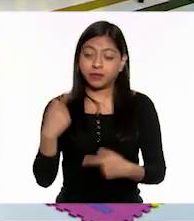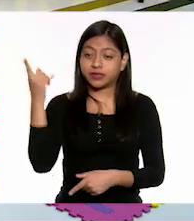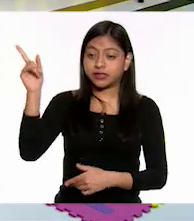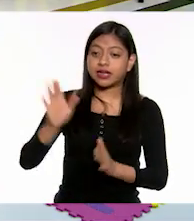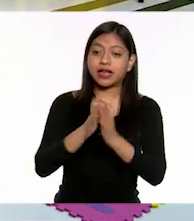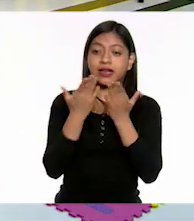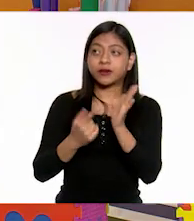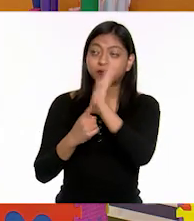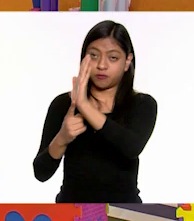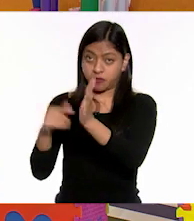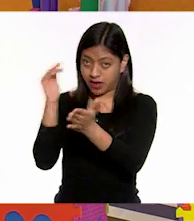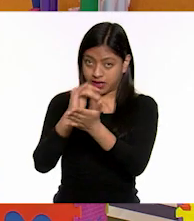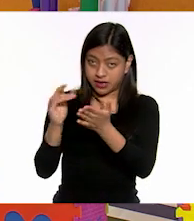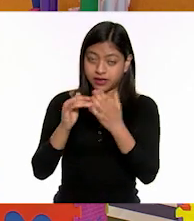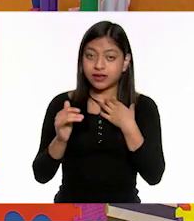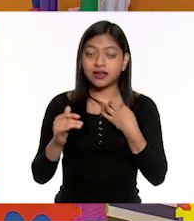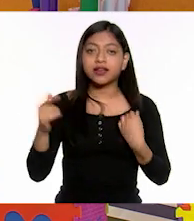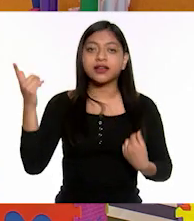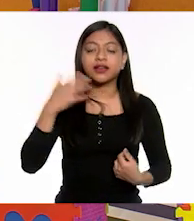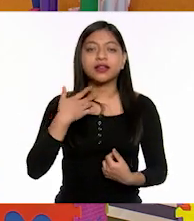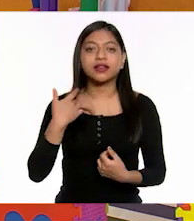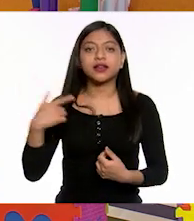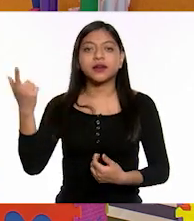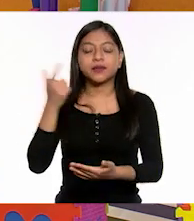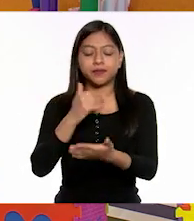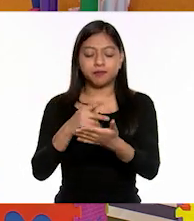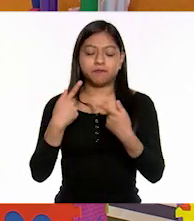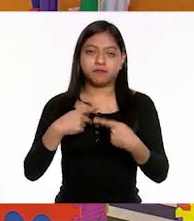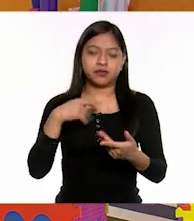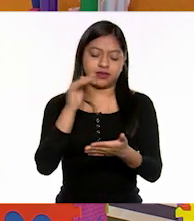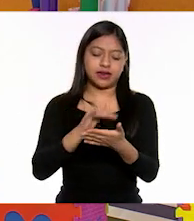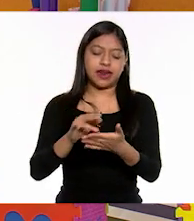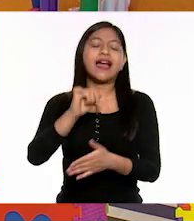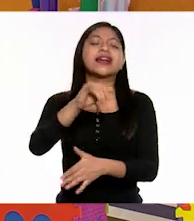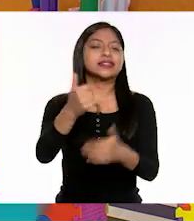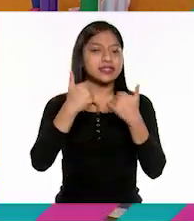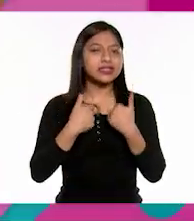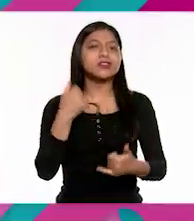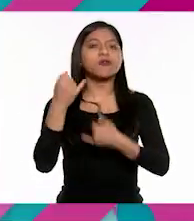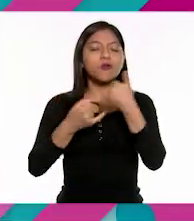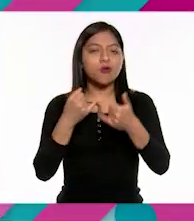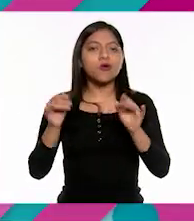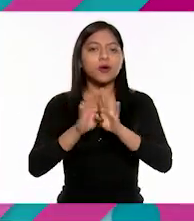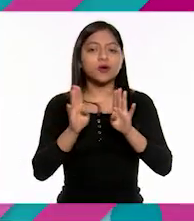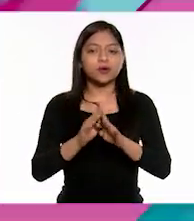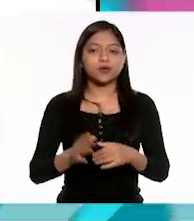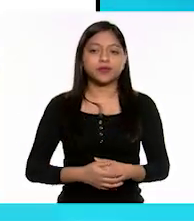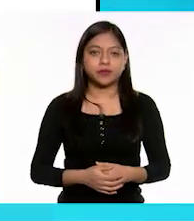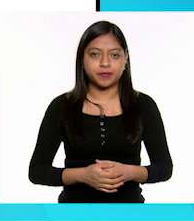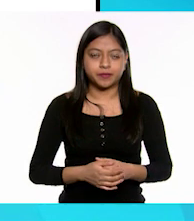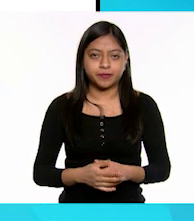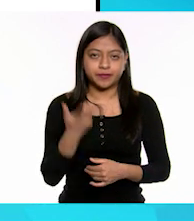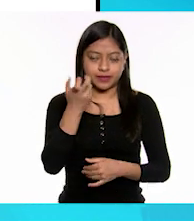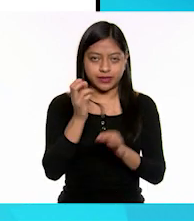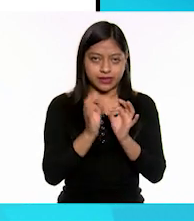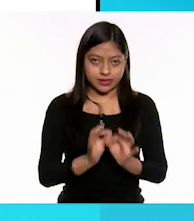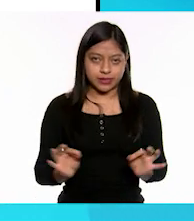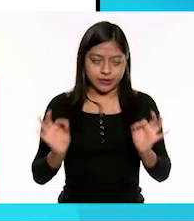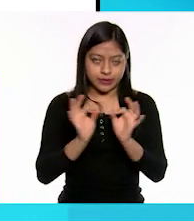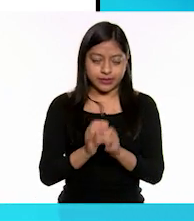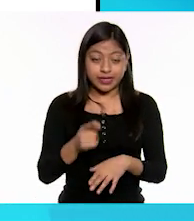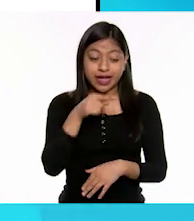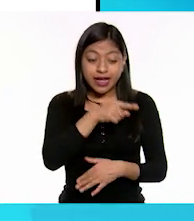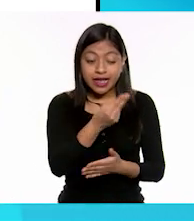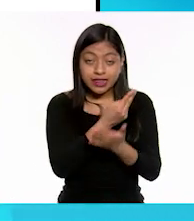antología debe de tener claridad de cómo se juega verdad así que la imagen nos da mayor